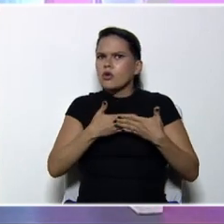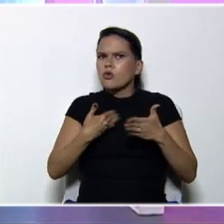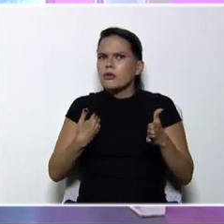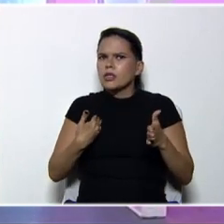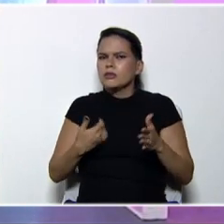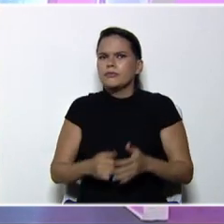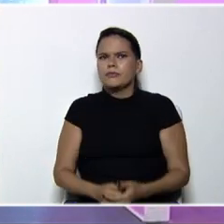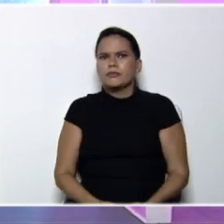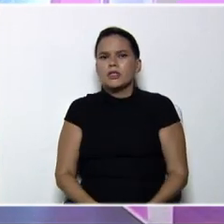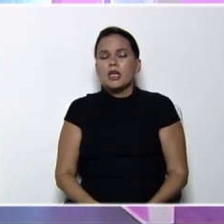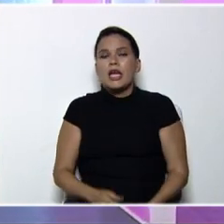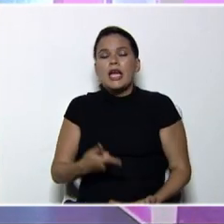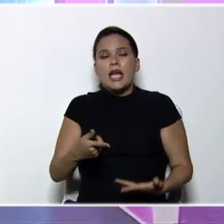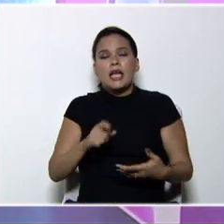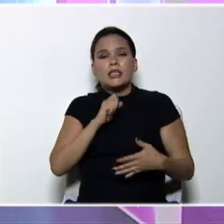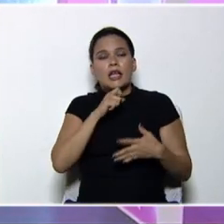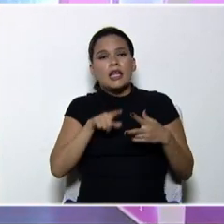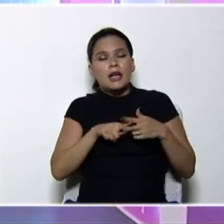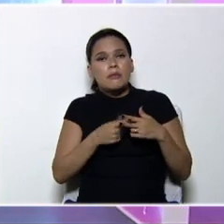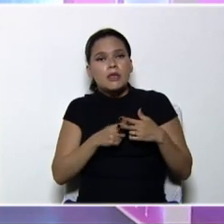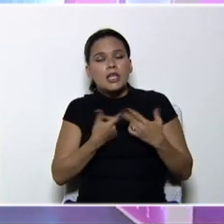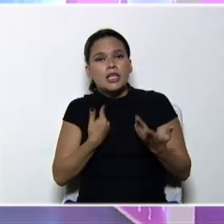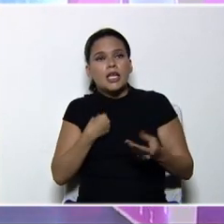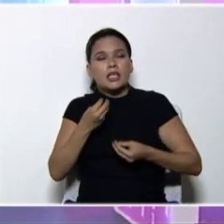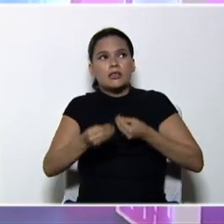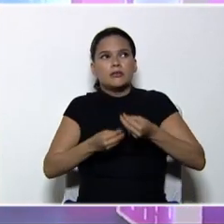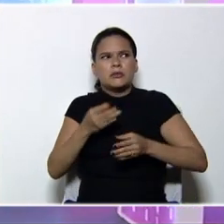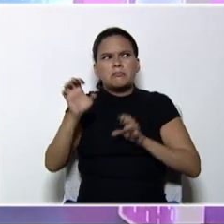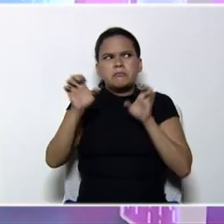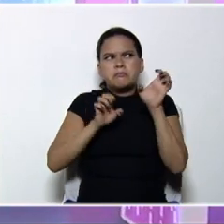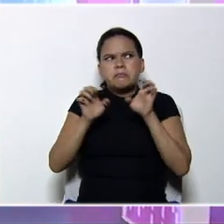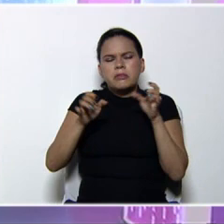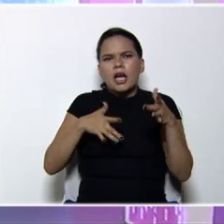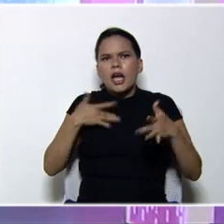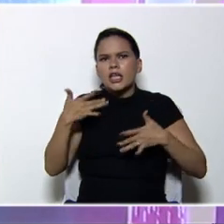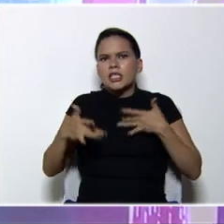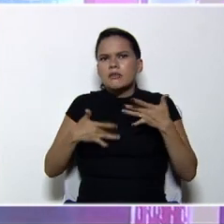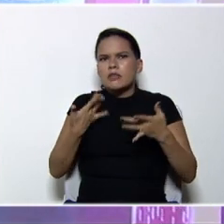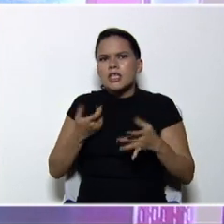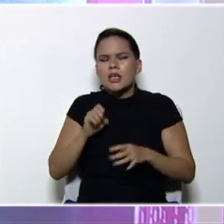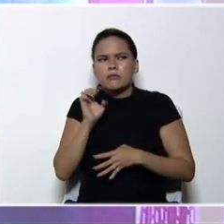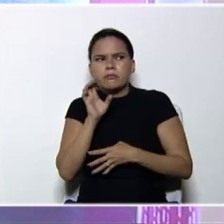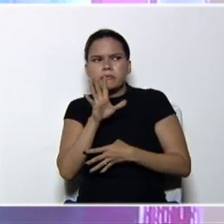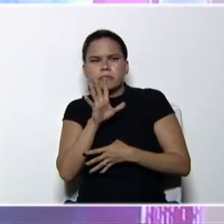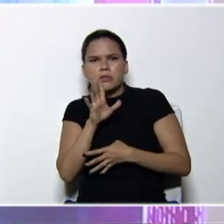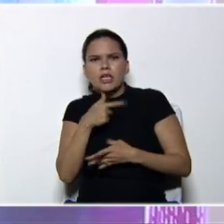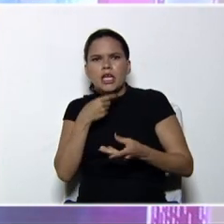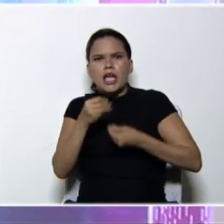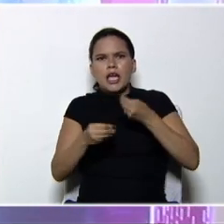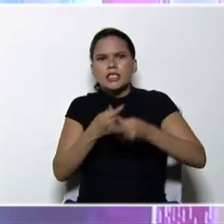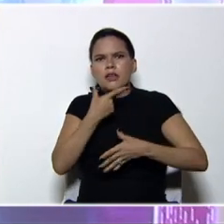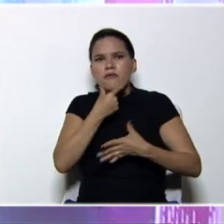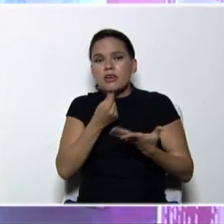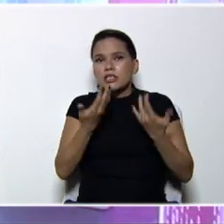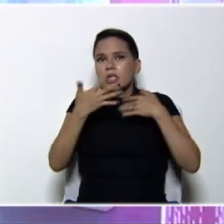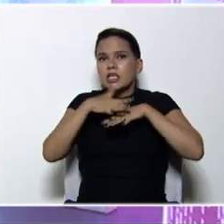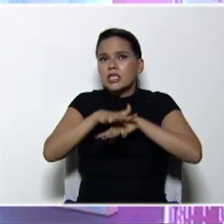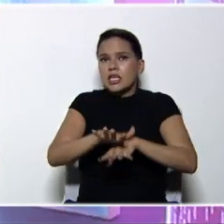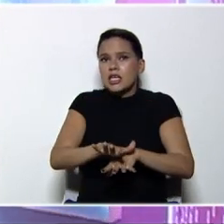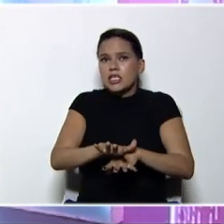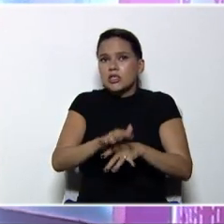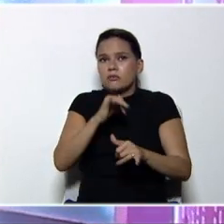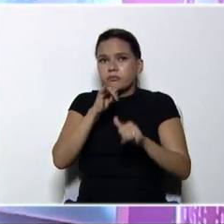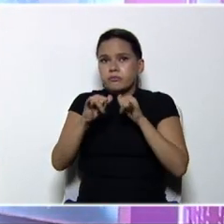Esta aplicación está diseñada para crear y evaluar actividades pedagógicas multimedia que facilita la integración en bases de datos